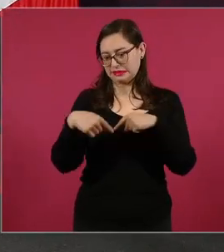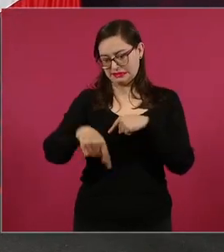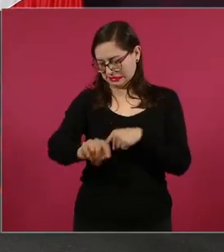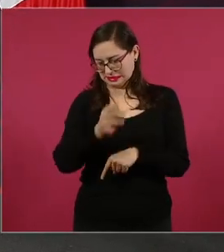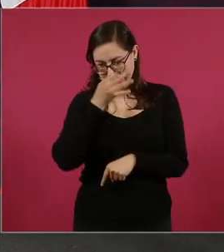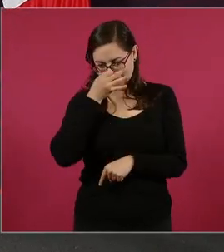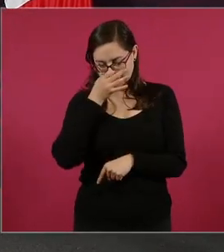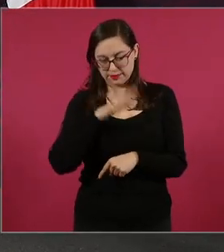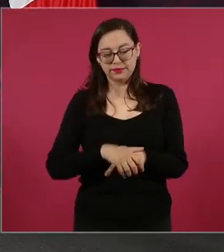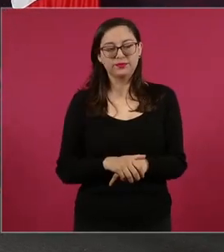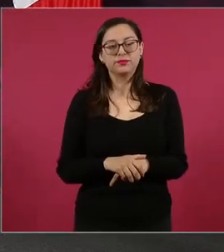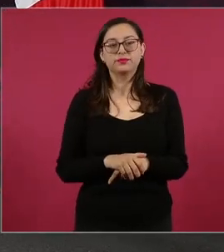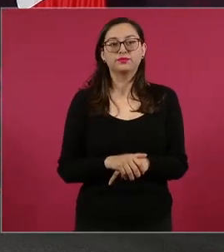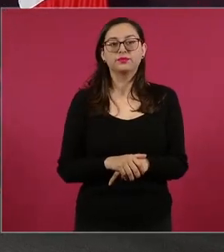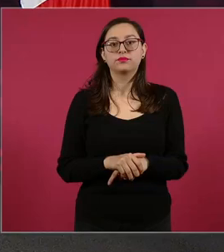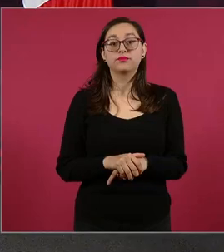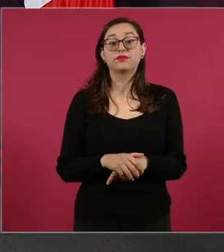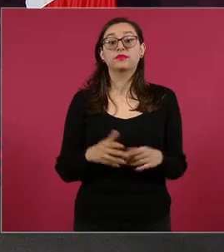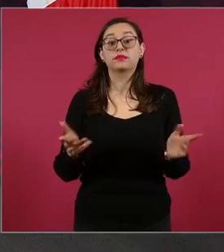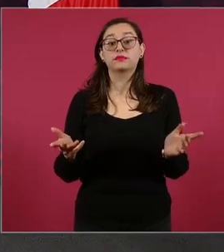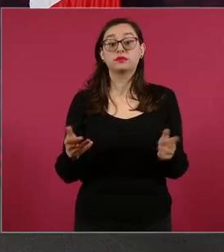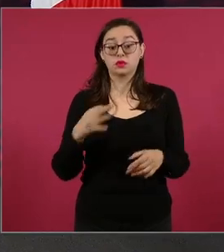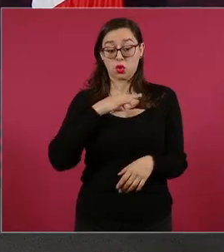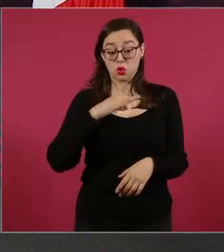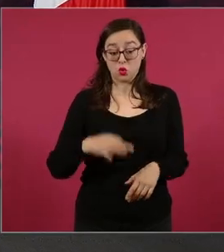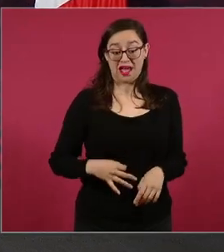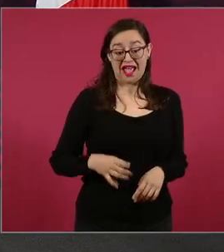tiempo, hasta Santa Fe.